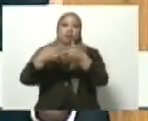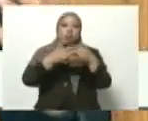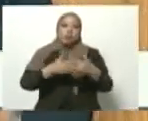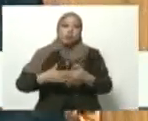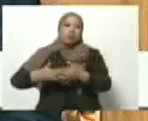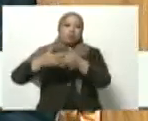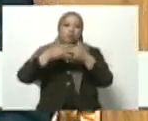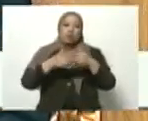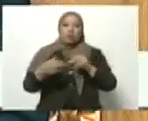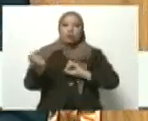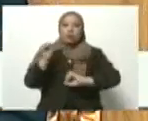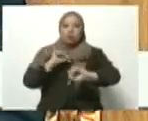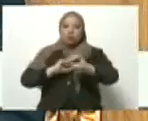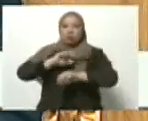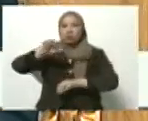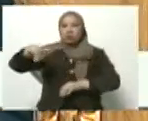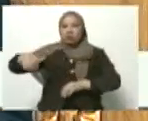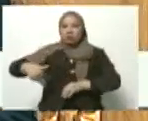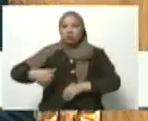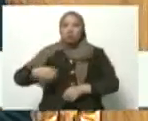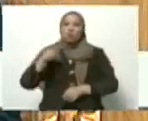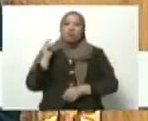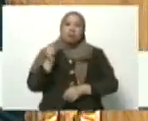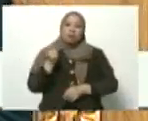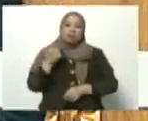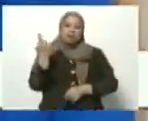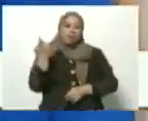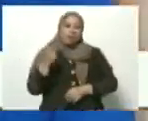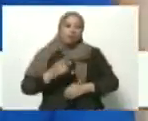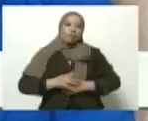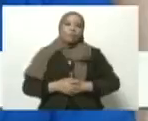ese bloque contra todos nosotros. Es una tarea por delante, ¿no?